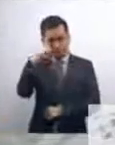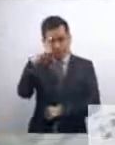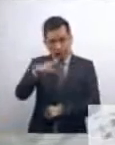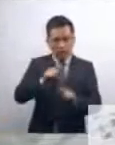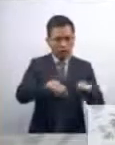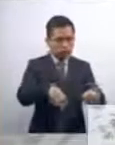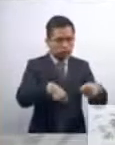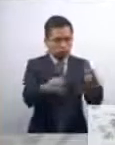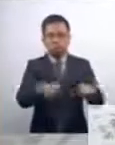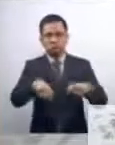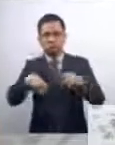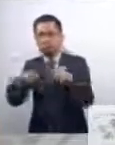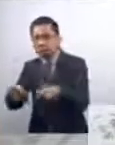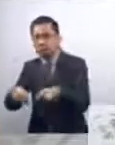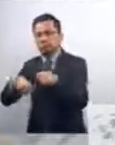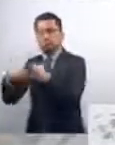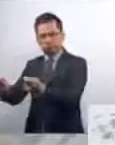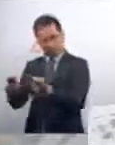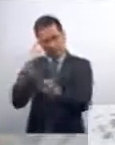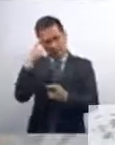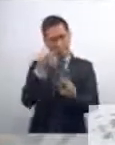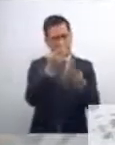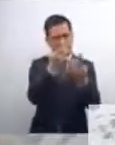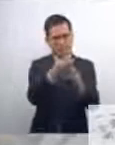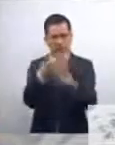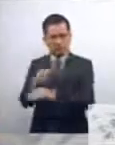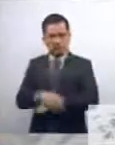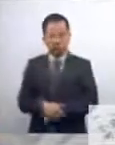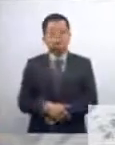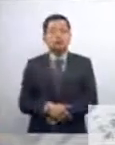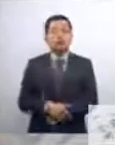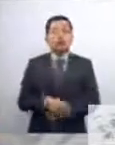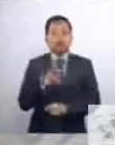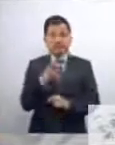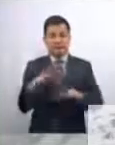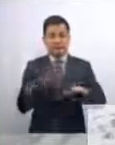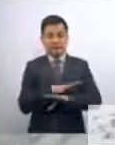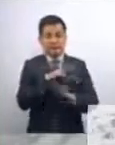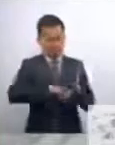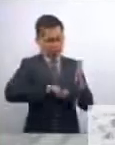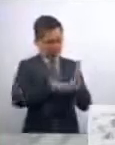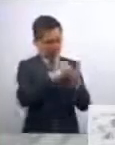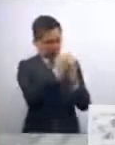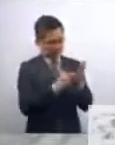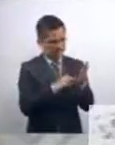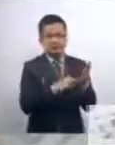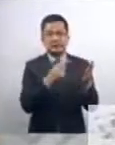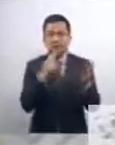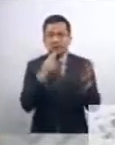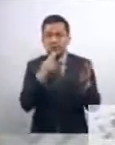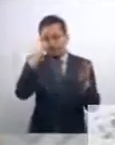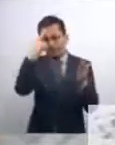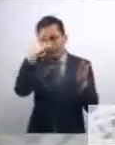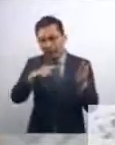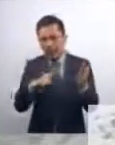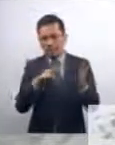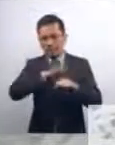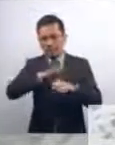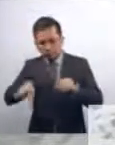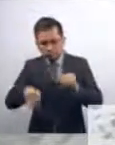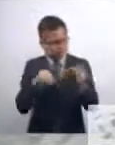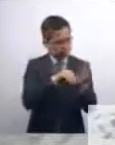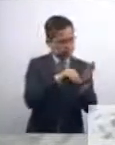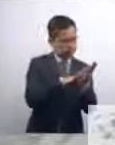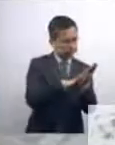ámbito financiero privado. La presente reforma busca introducir un elemento que se puede alterar